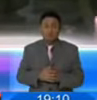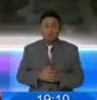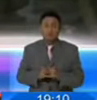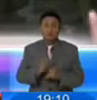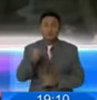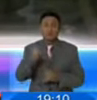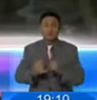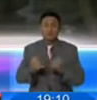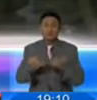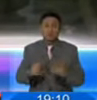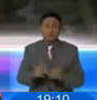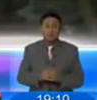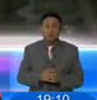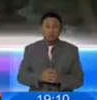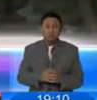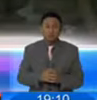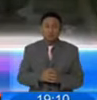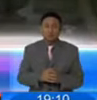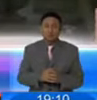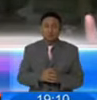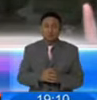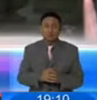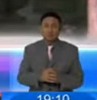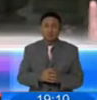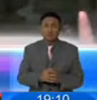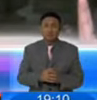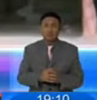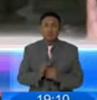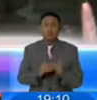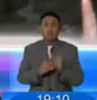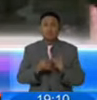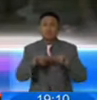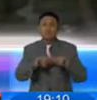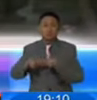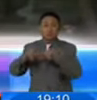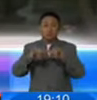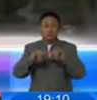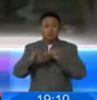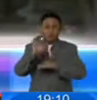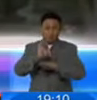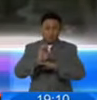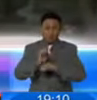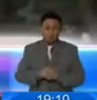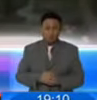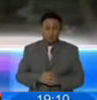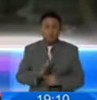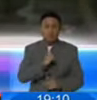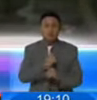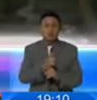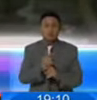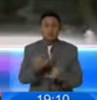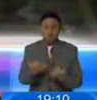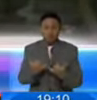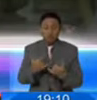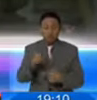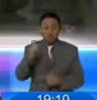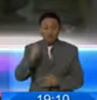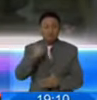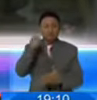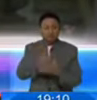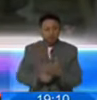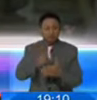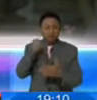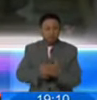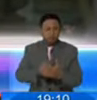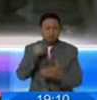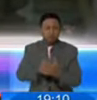último vestigio de democracia que le queda al Ecuador, y por eso es necesario luchar y